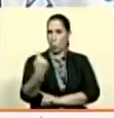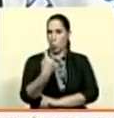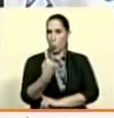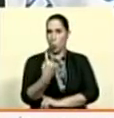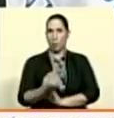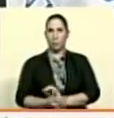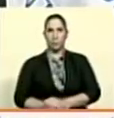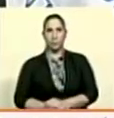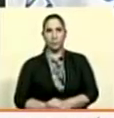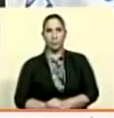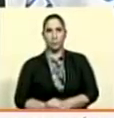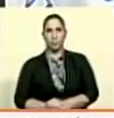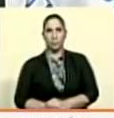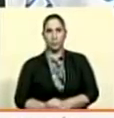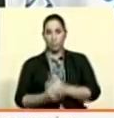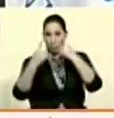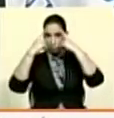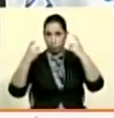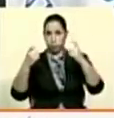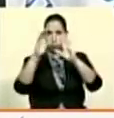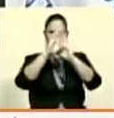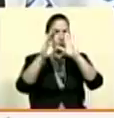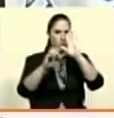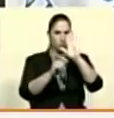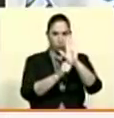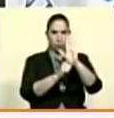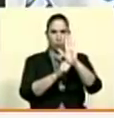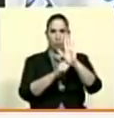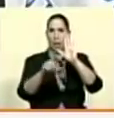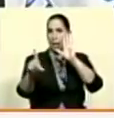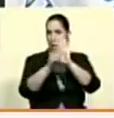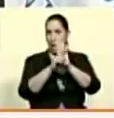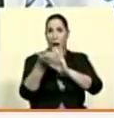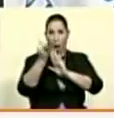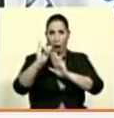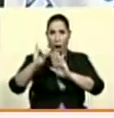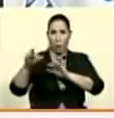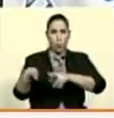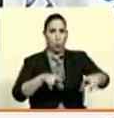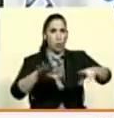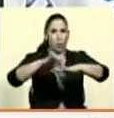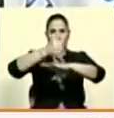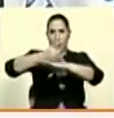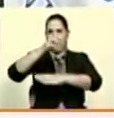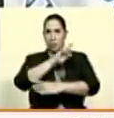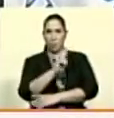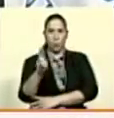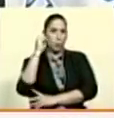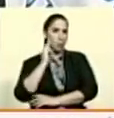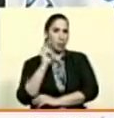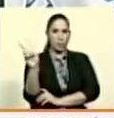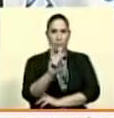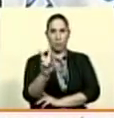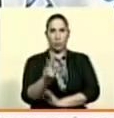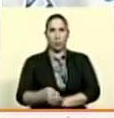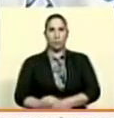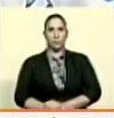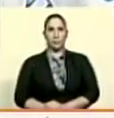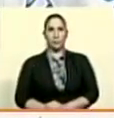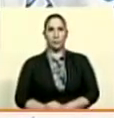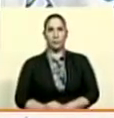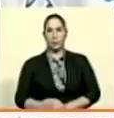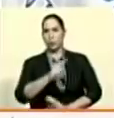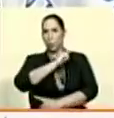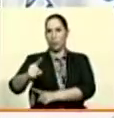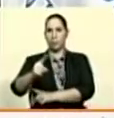en ejercicio de las facultades constitucionales y legales que tiene el Contralor General de la República Bolivariana de Venezuela, se